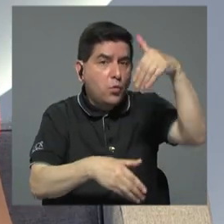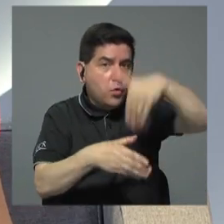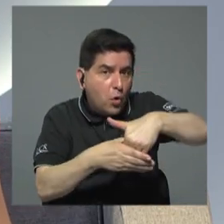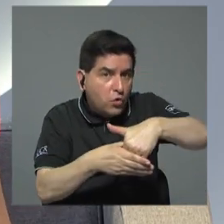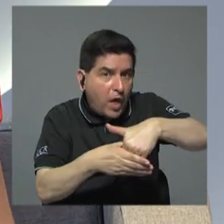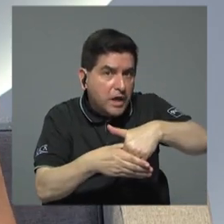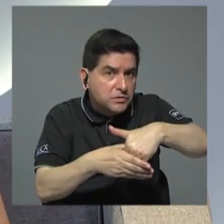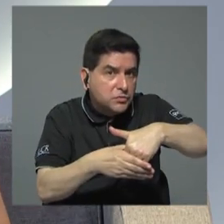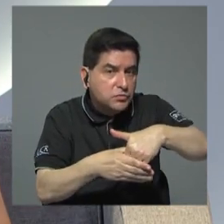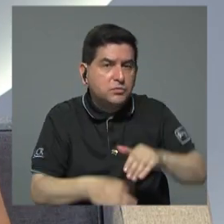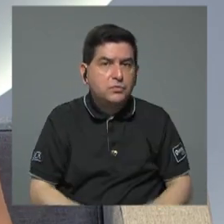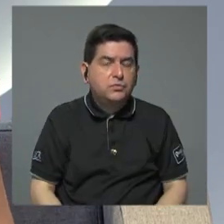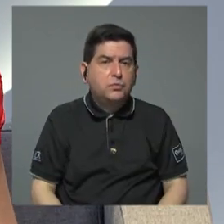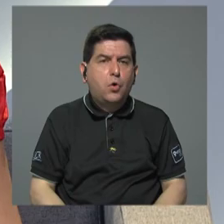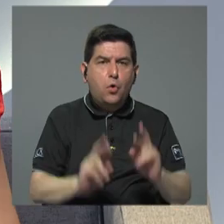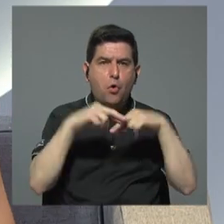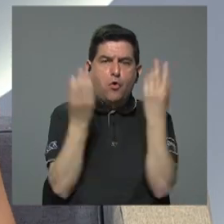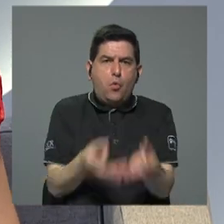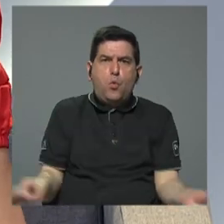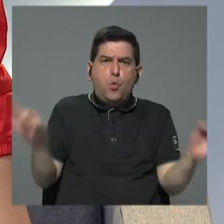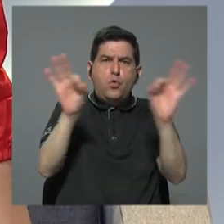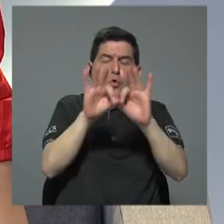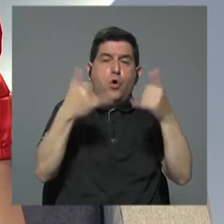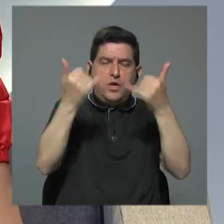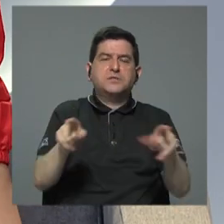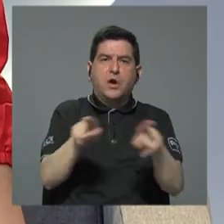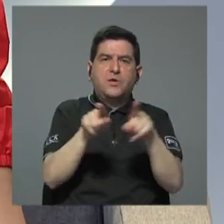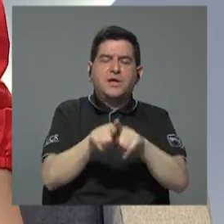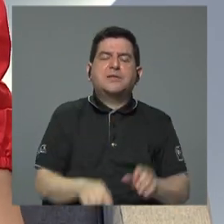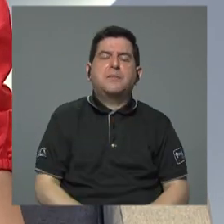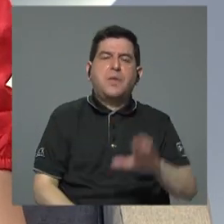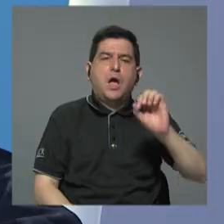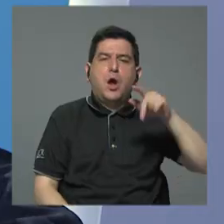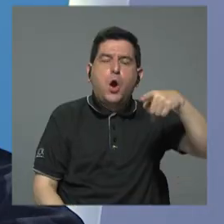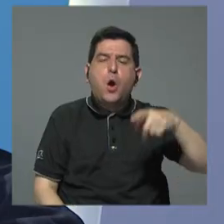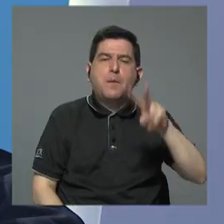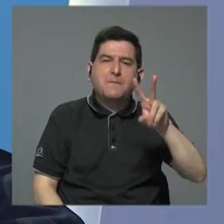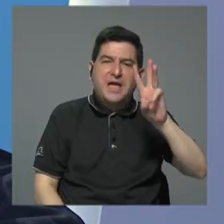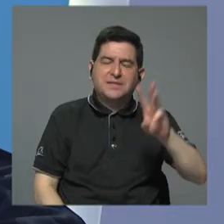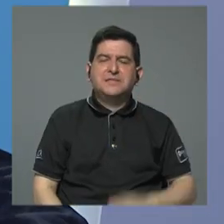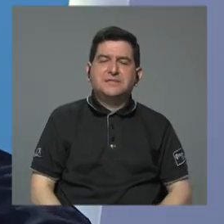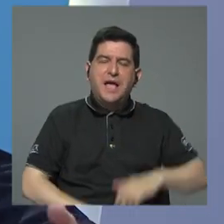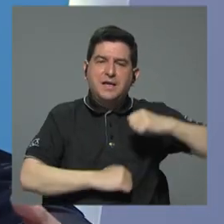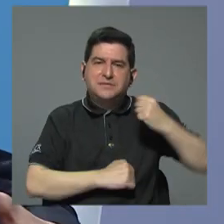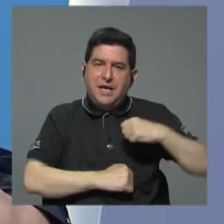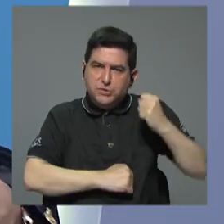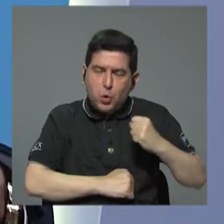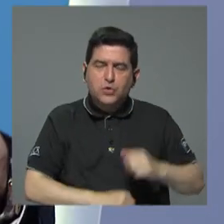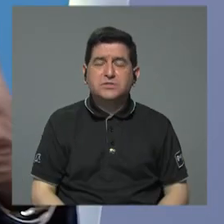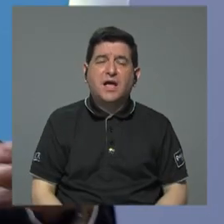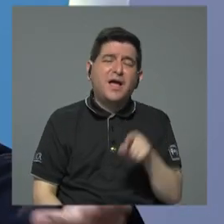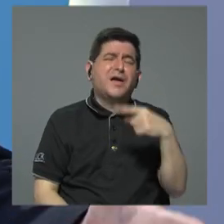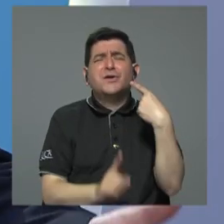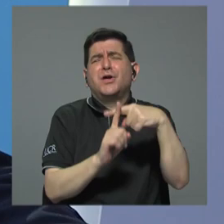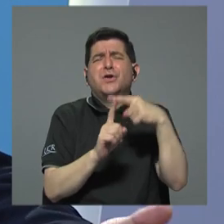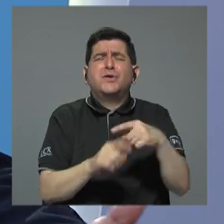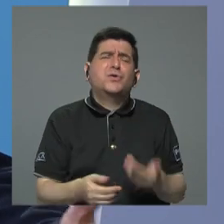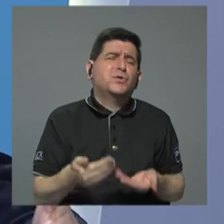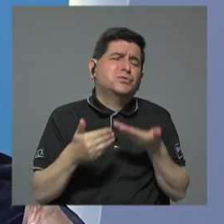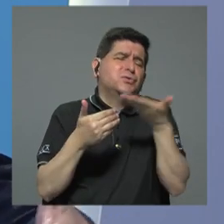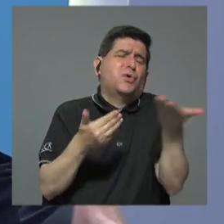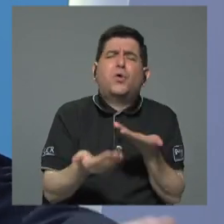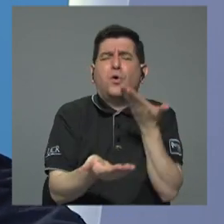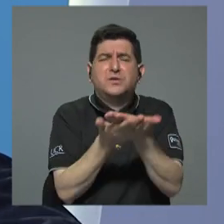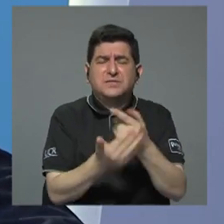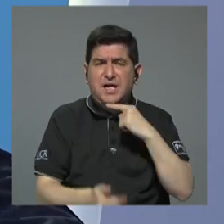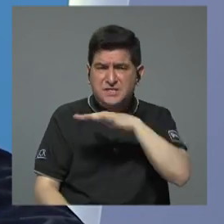las cumbres que hemos tenido y de cara ahora a la cumbre COP26 en Glasgow. Juegan con mucho optimismo y ponen unas cosas y